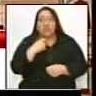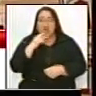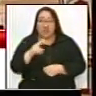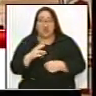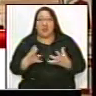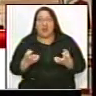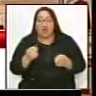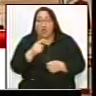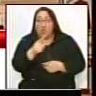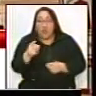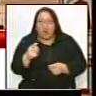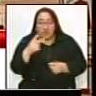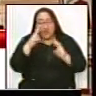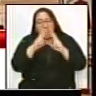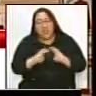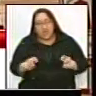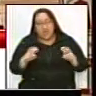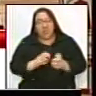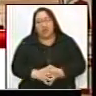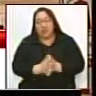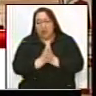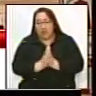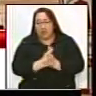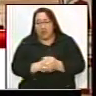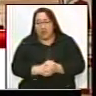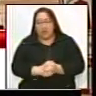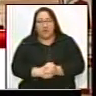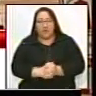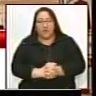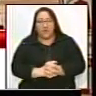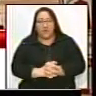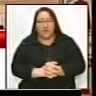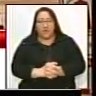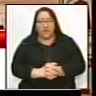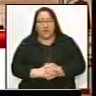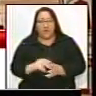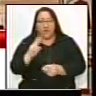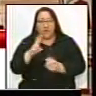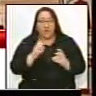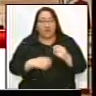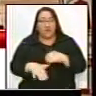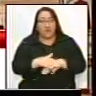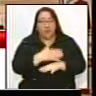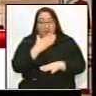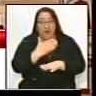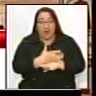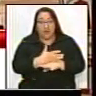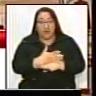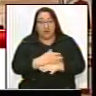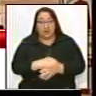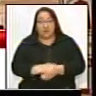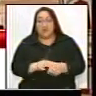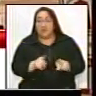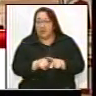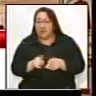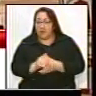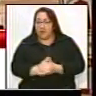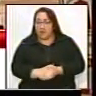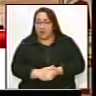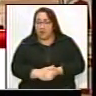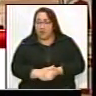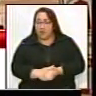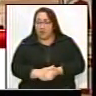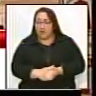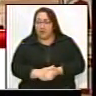Quiero que usted investigue, doctora, dos predios que ha sido también